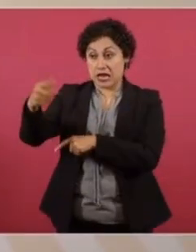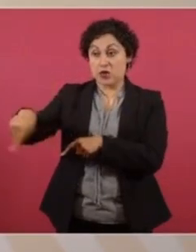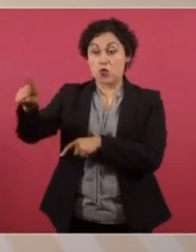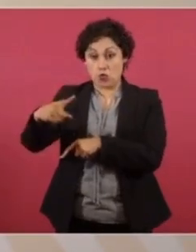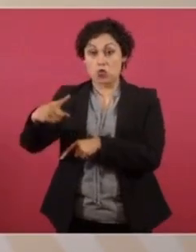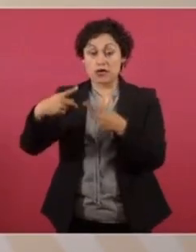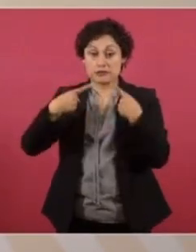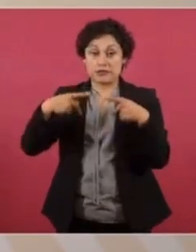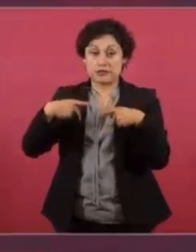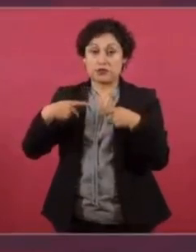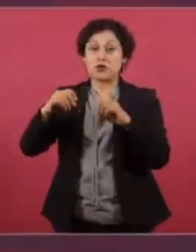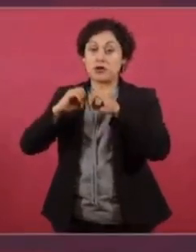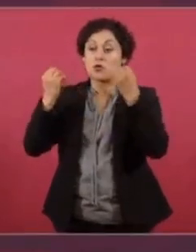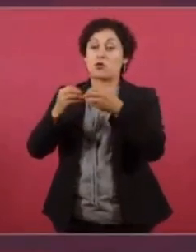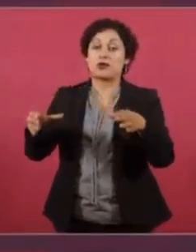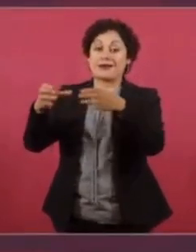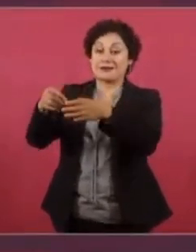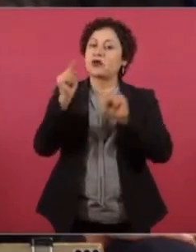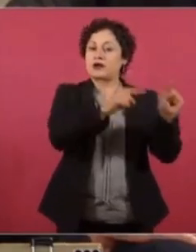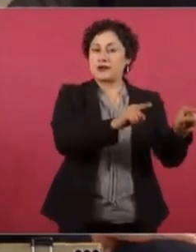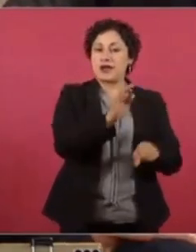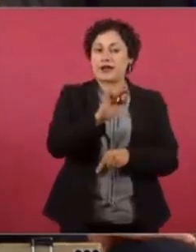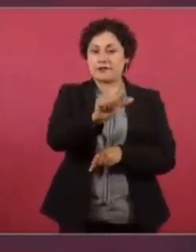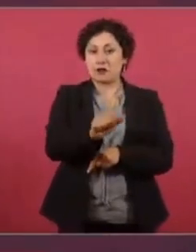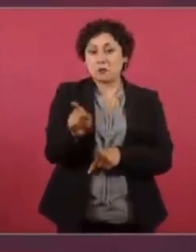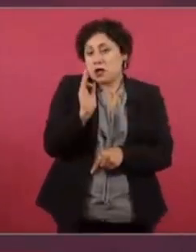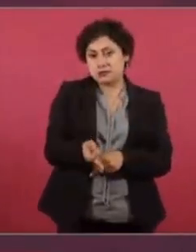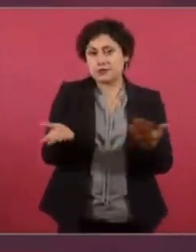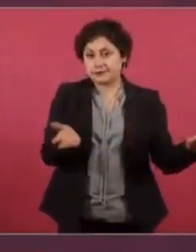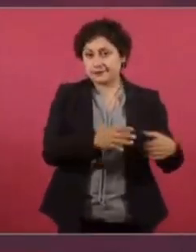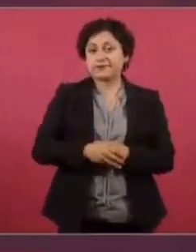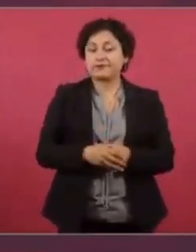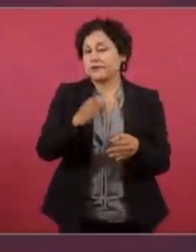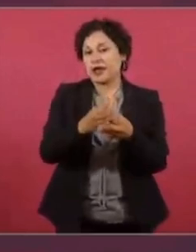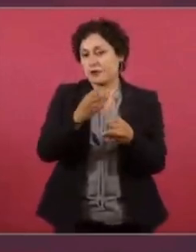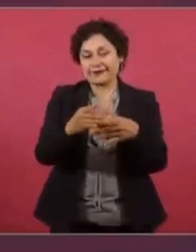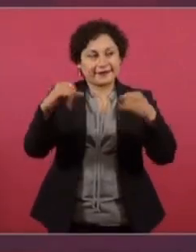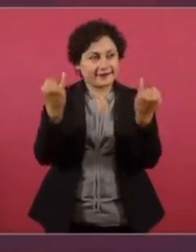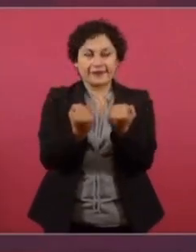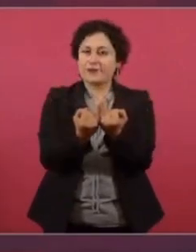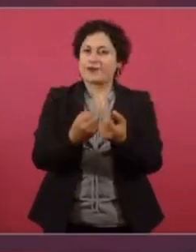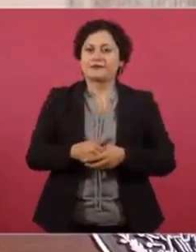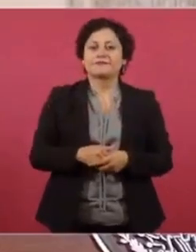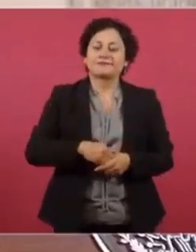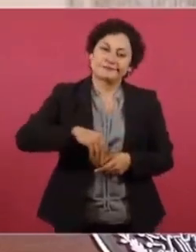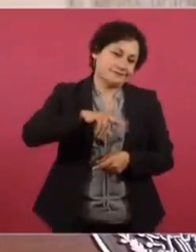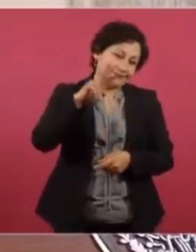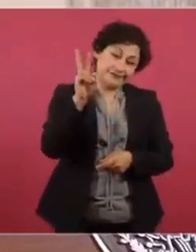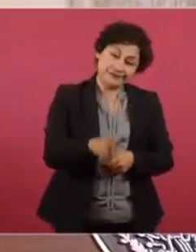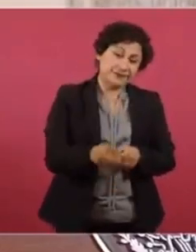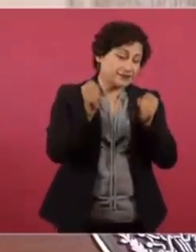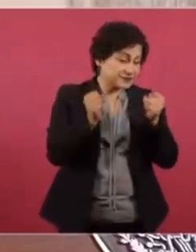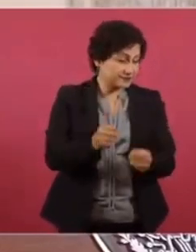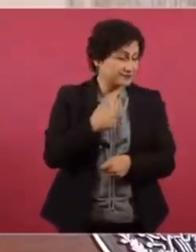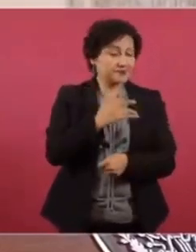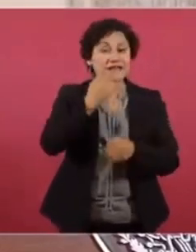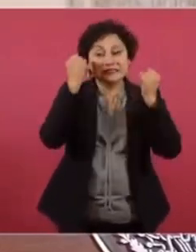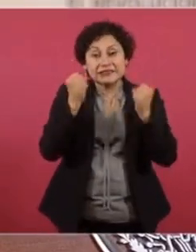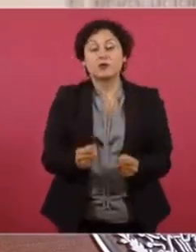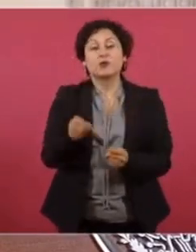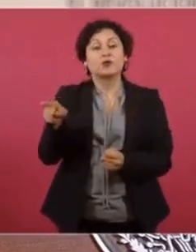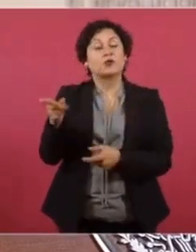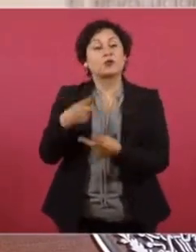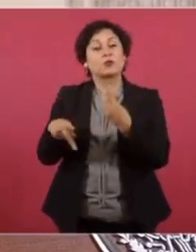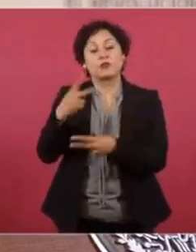de la aviación de Estados Unidos y lo mismo ahora Y seguramente va a haber una campaña de